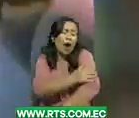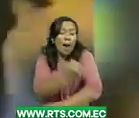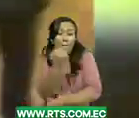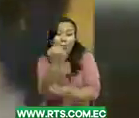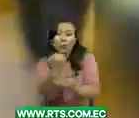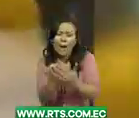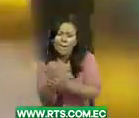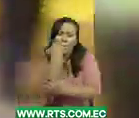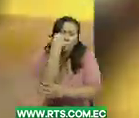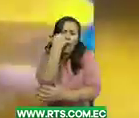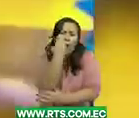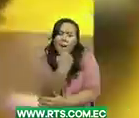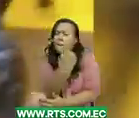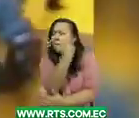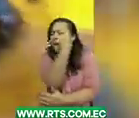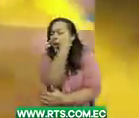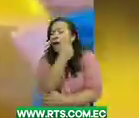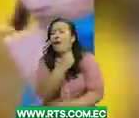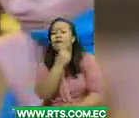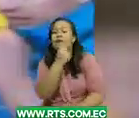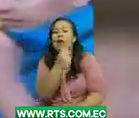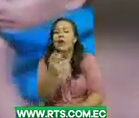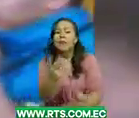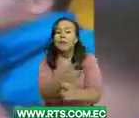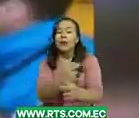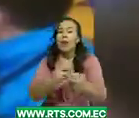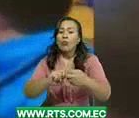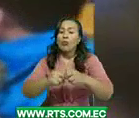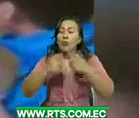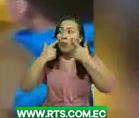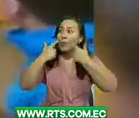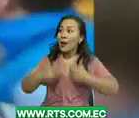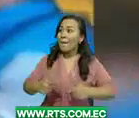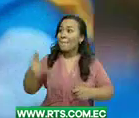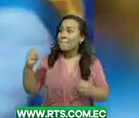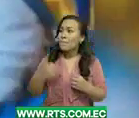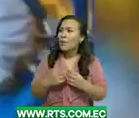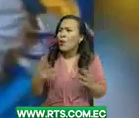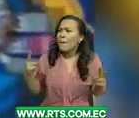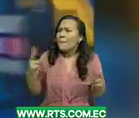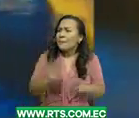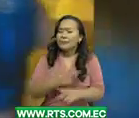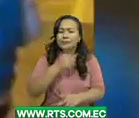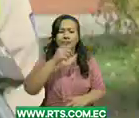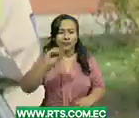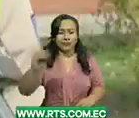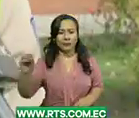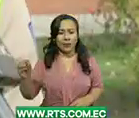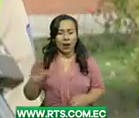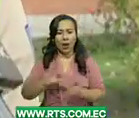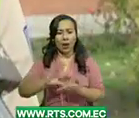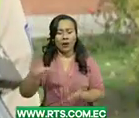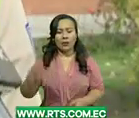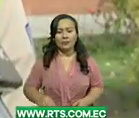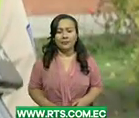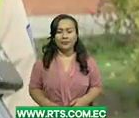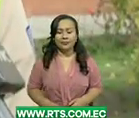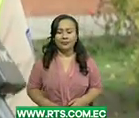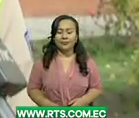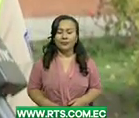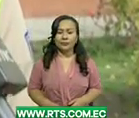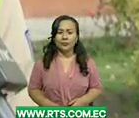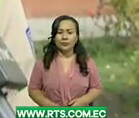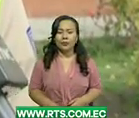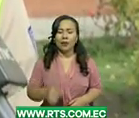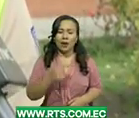puño, pero nada de consideración, pero sí preocupante por el nivel de violencia de los presuntos colegiales. El personal como está capacitado,